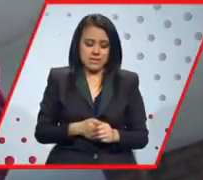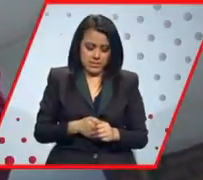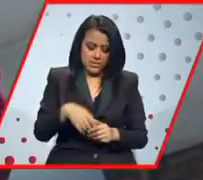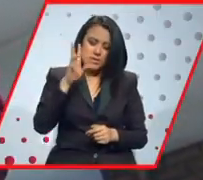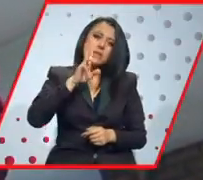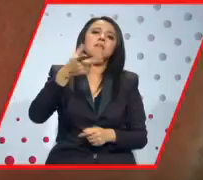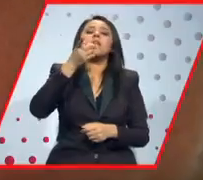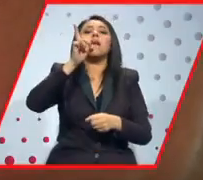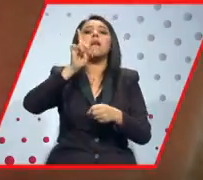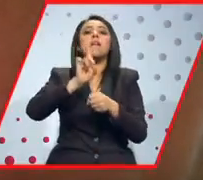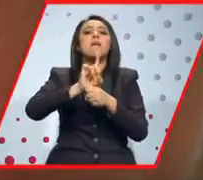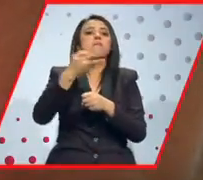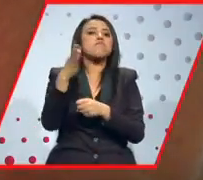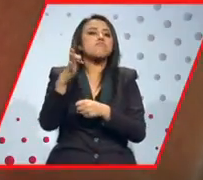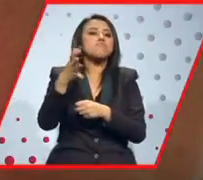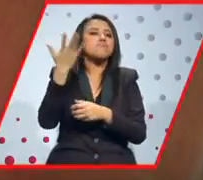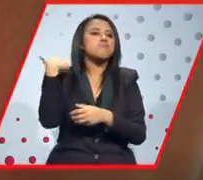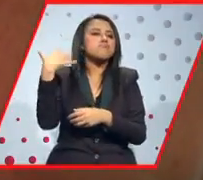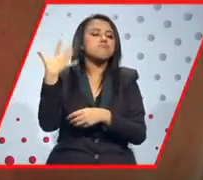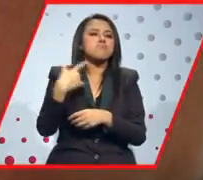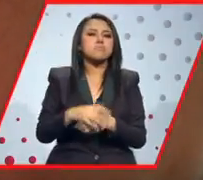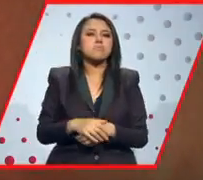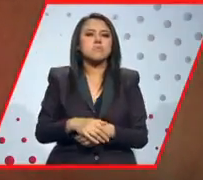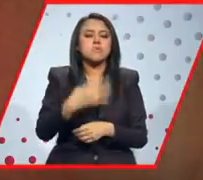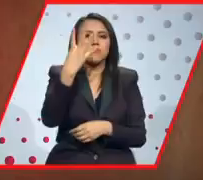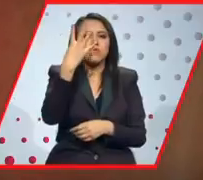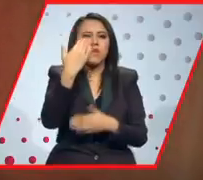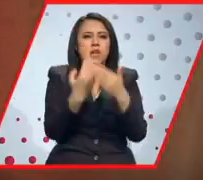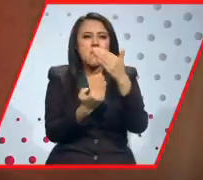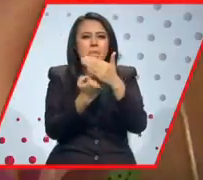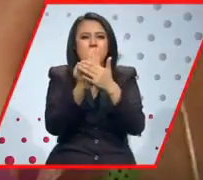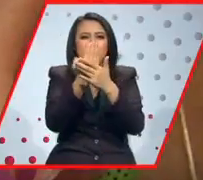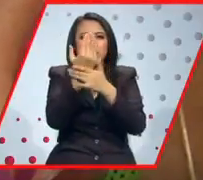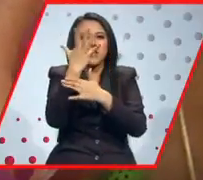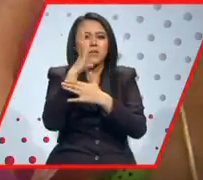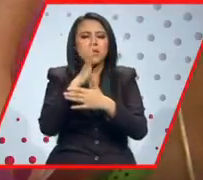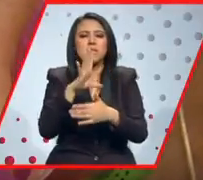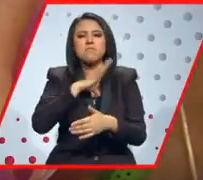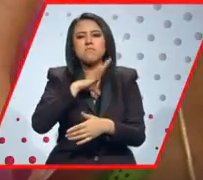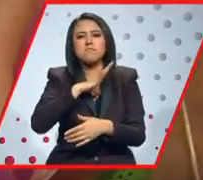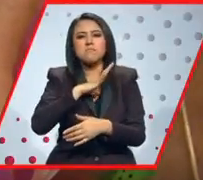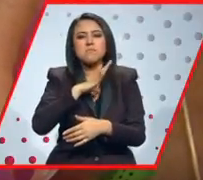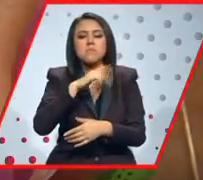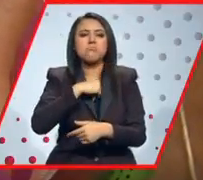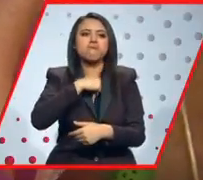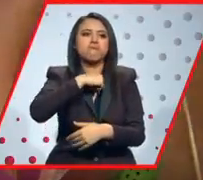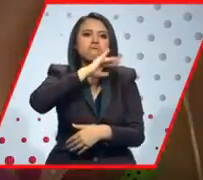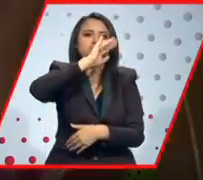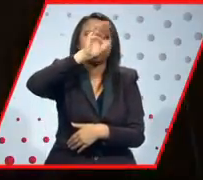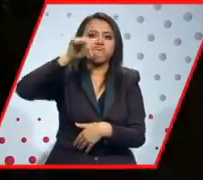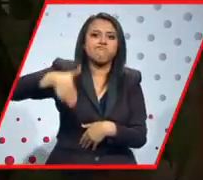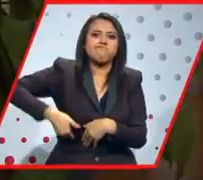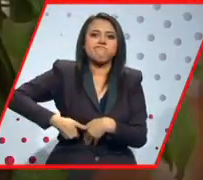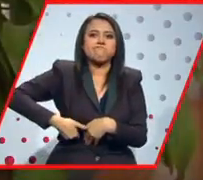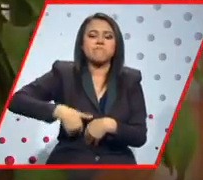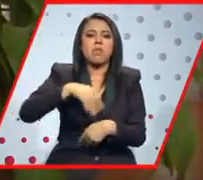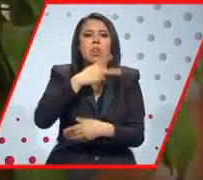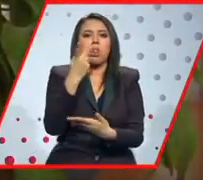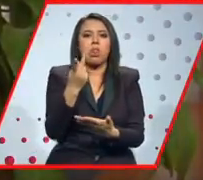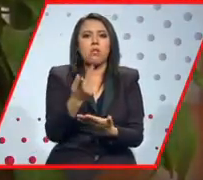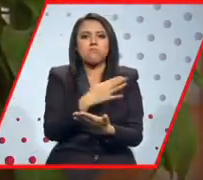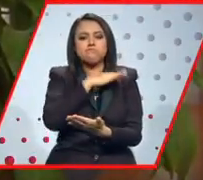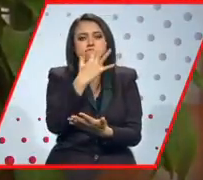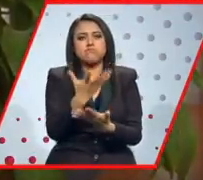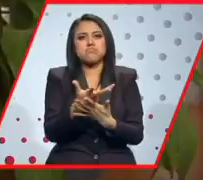El 10 de febrero, como a las 4 de la mañana, ella se tuvo un accidente, se cayó